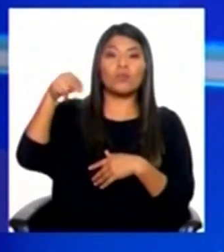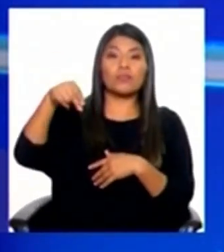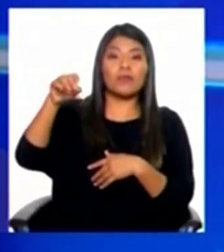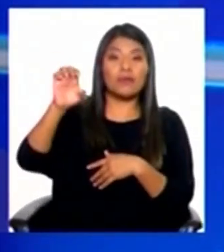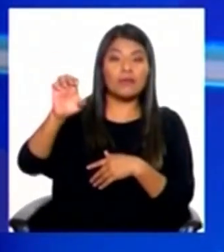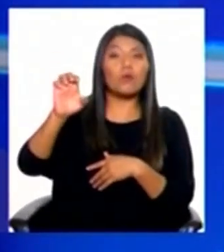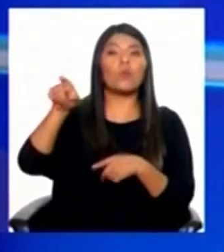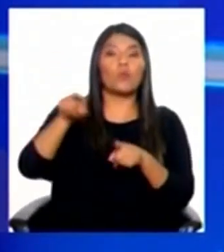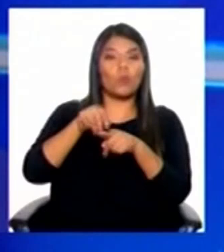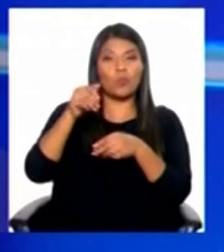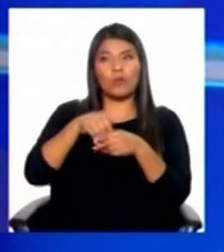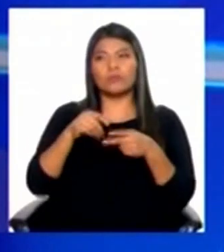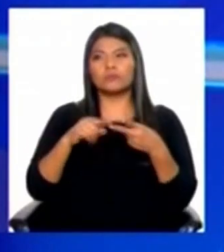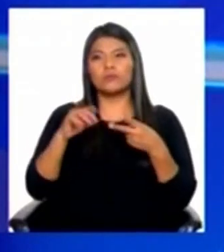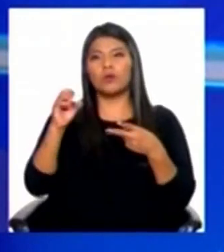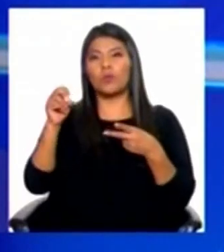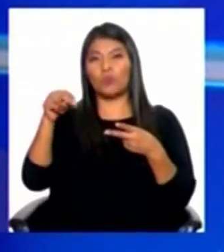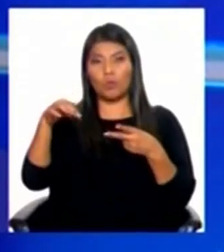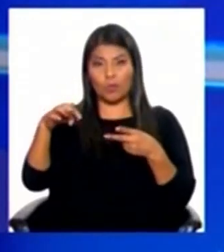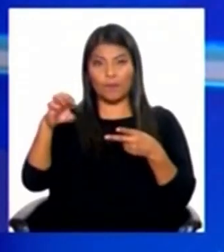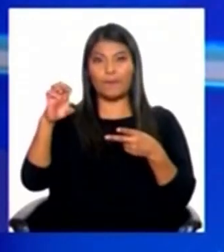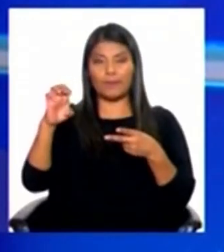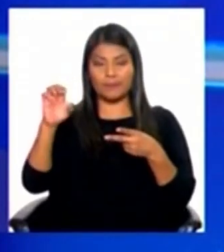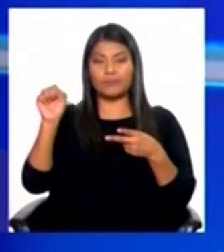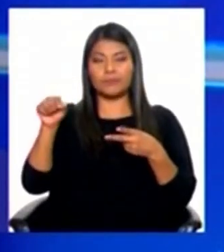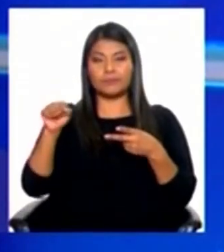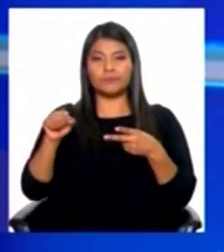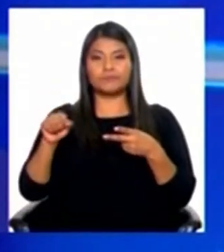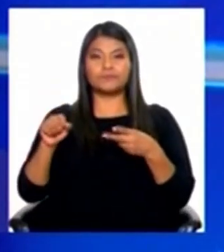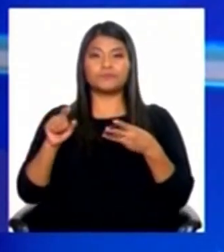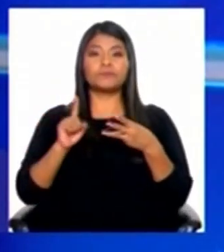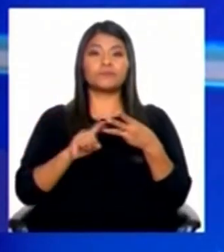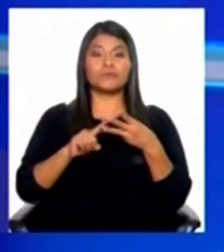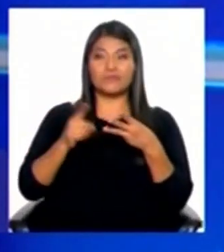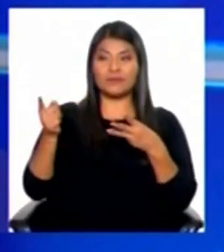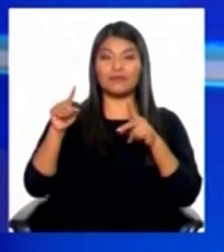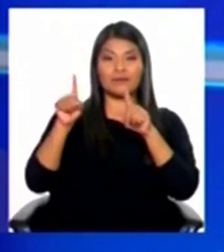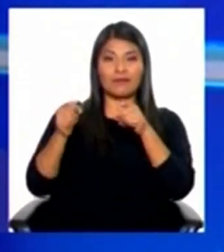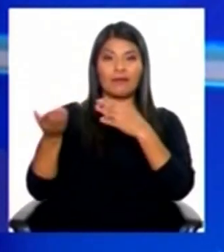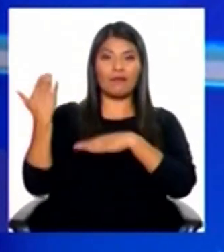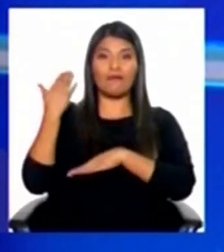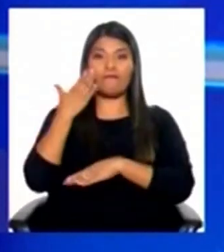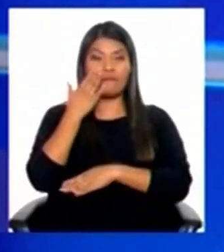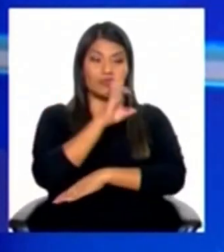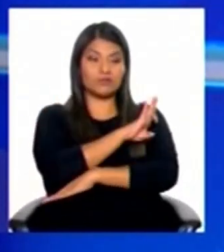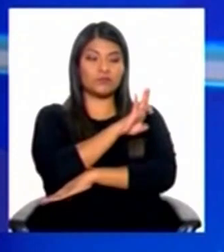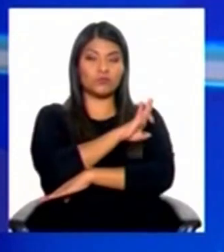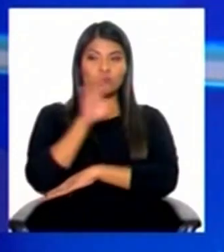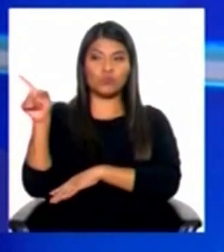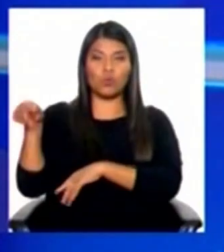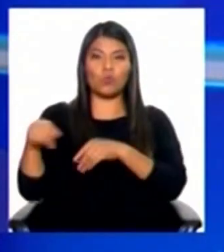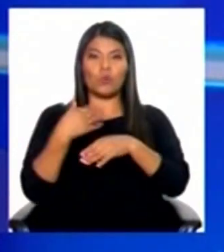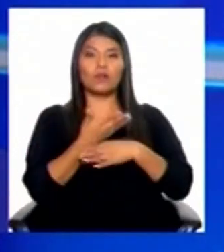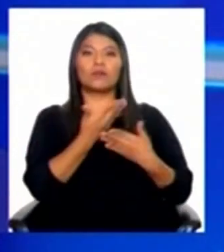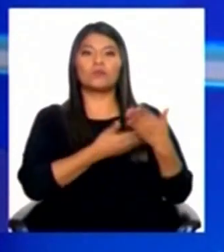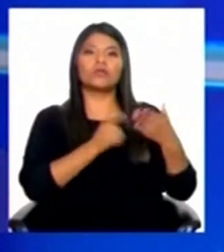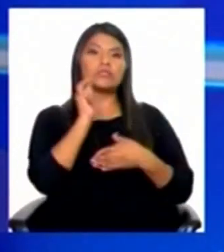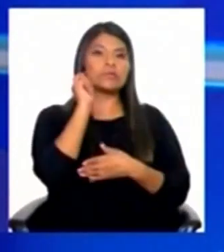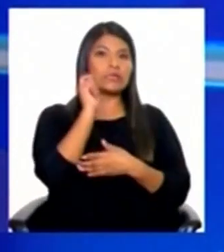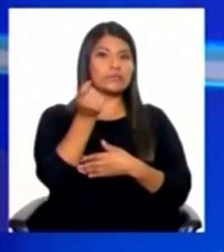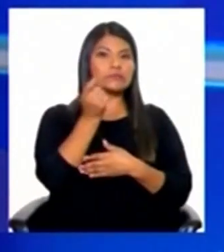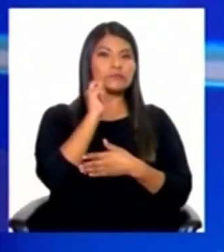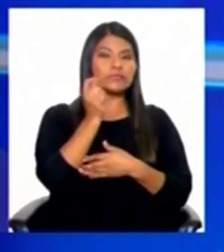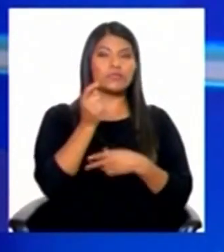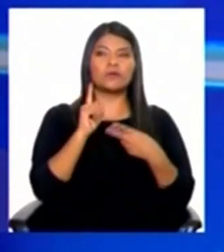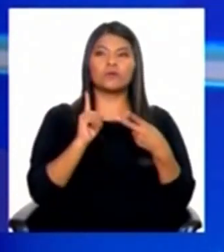Elecciones, OMPE, etcétera. Es más, ¿no? Dentro de esta investigación, el propio fiscal los está proponiendo como testigos a